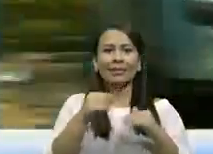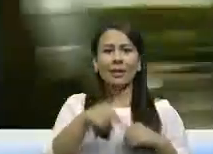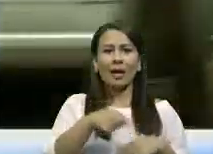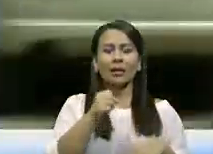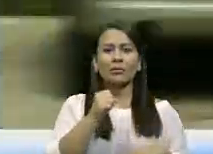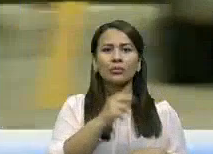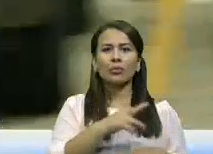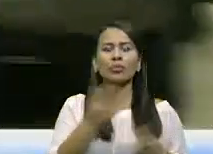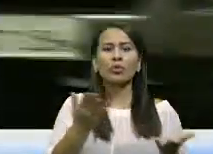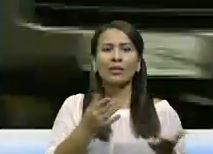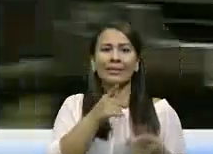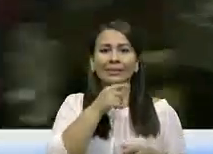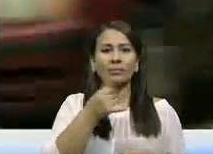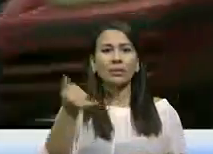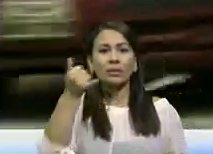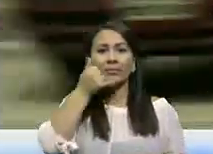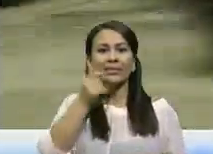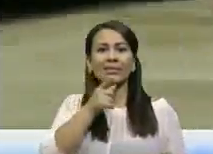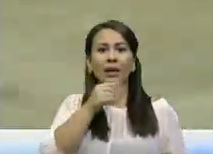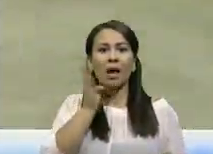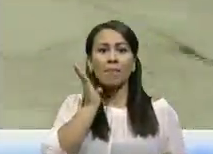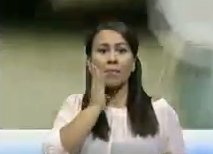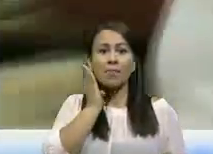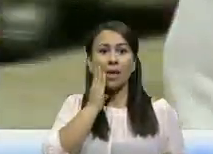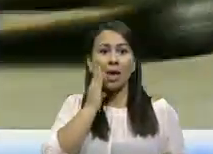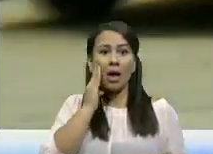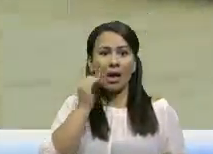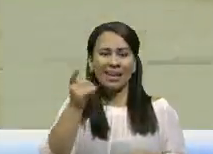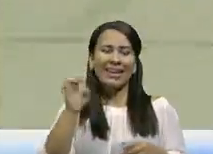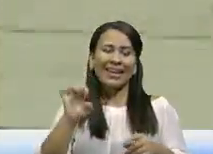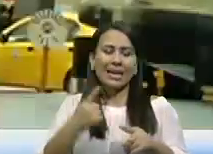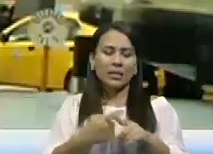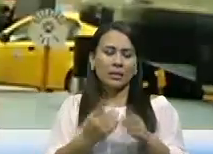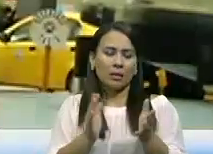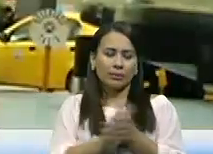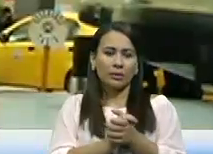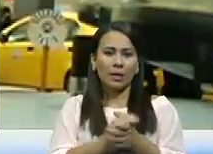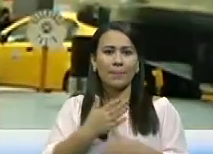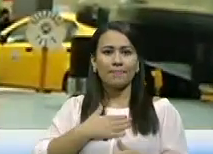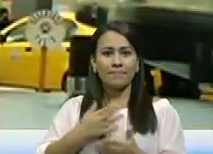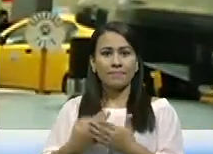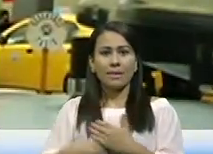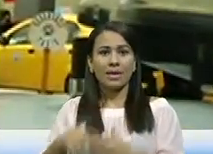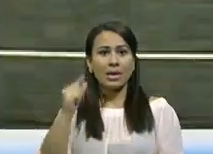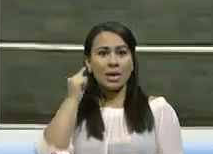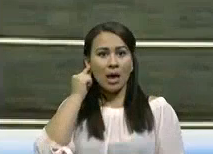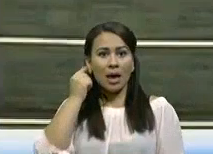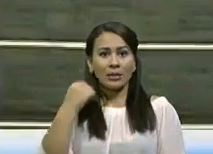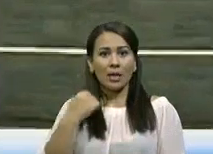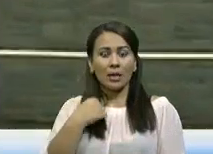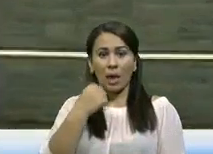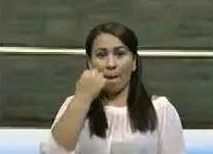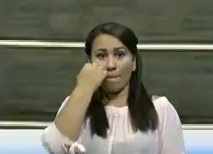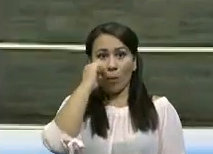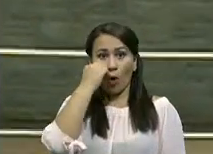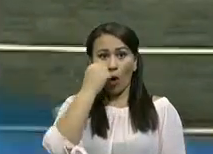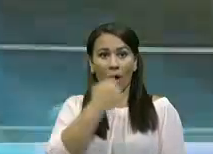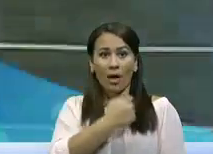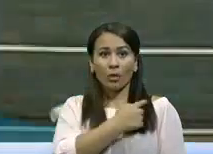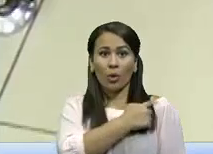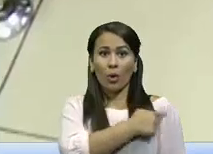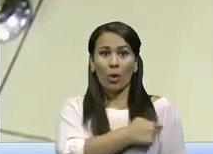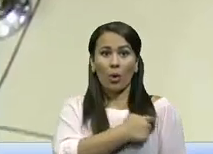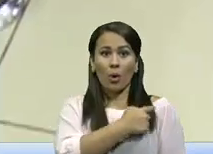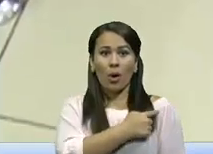a atender un llamado de auxilio. Lo que pasa es que mi niña tiene un chupete aquí y mi hija dice que